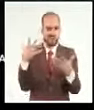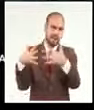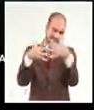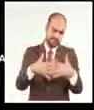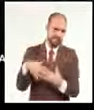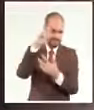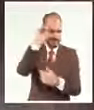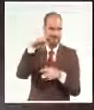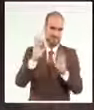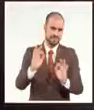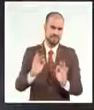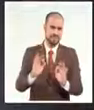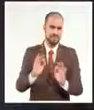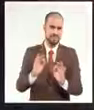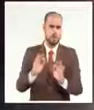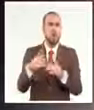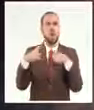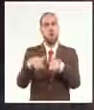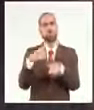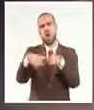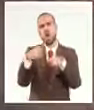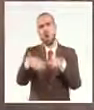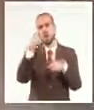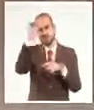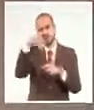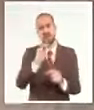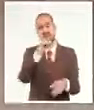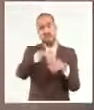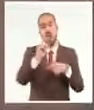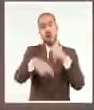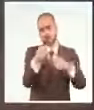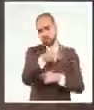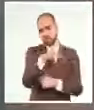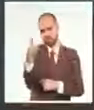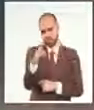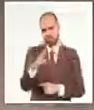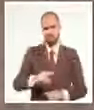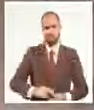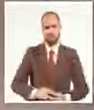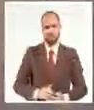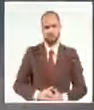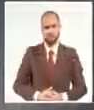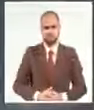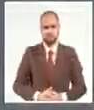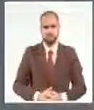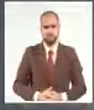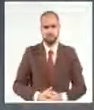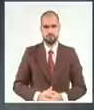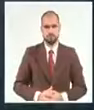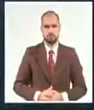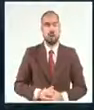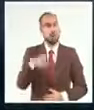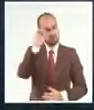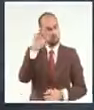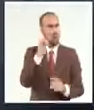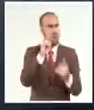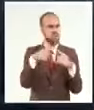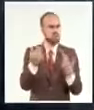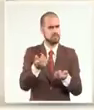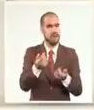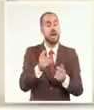revolución, de conjunto con agentes internos reclutados. Todo en función de alterar la